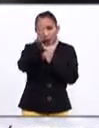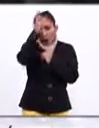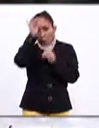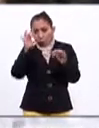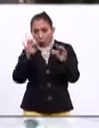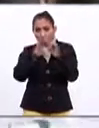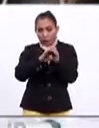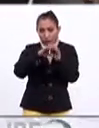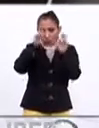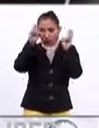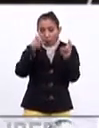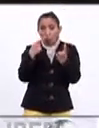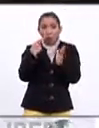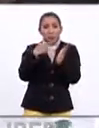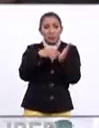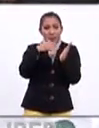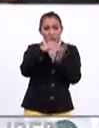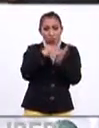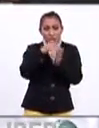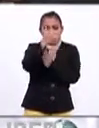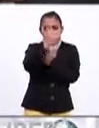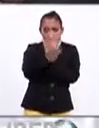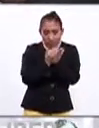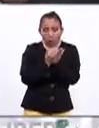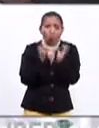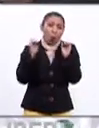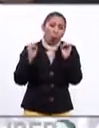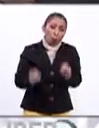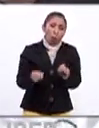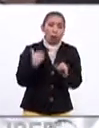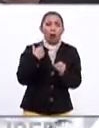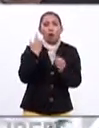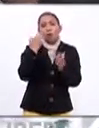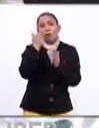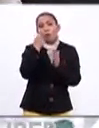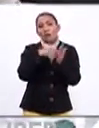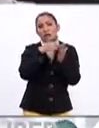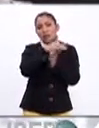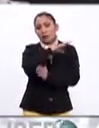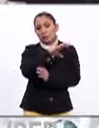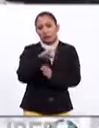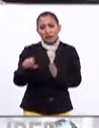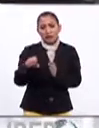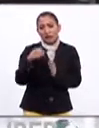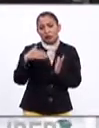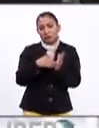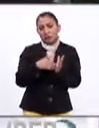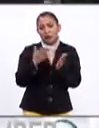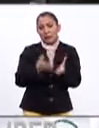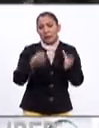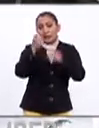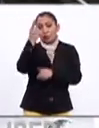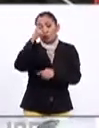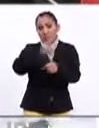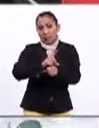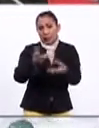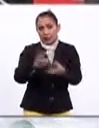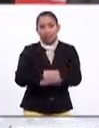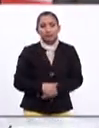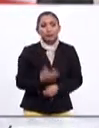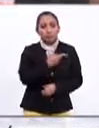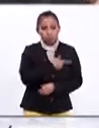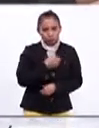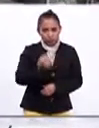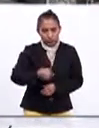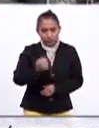pacto en torno a 1 millón de reducción o en el máximo 1,5 millones de barriles por día. Claro. Me da mucho